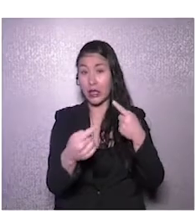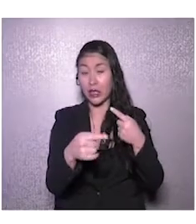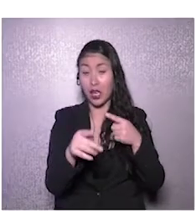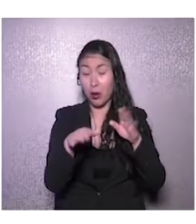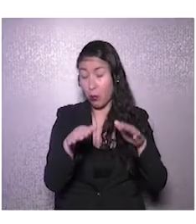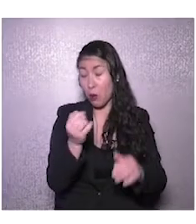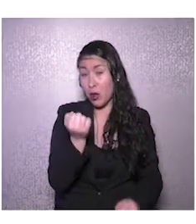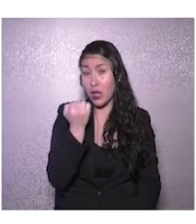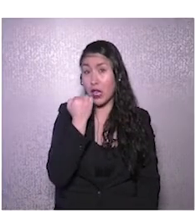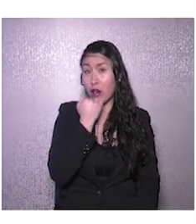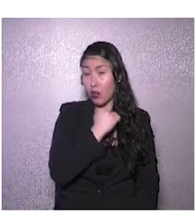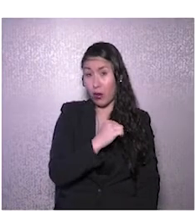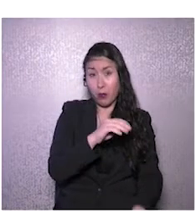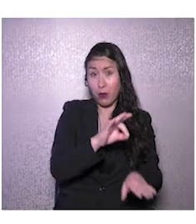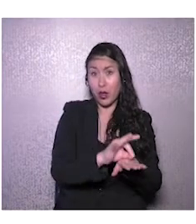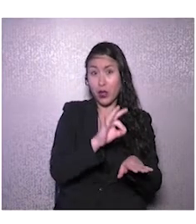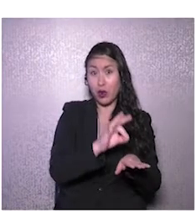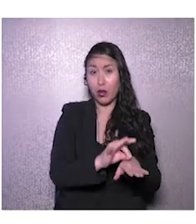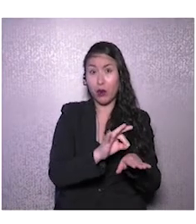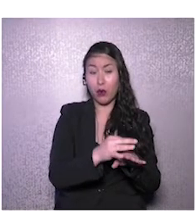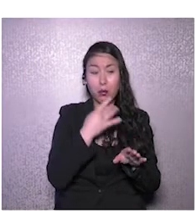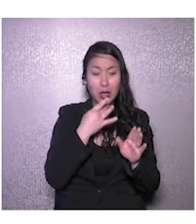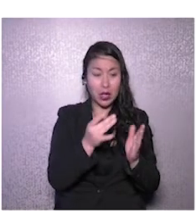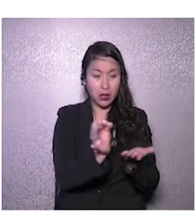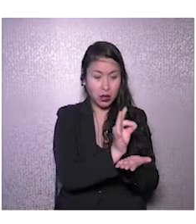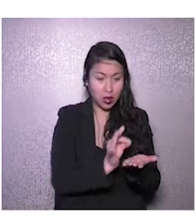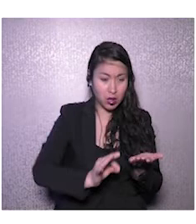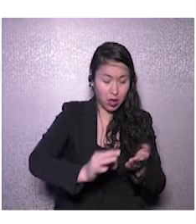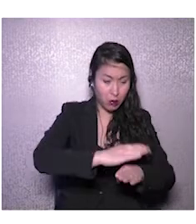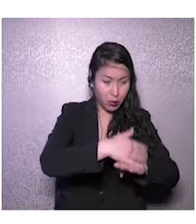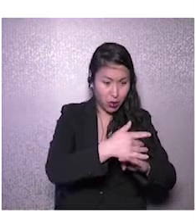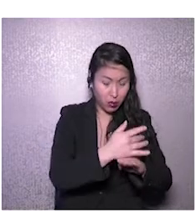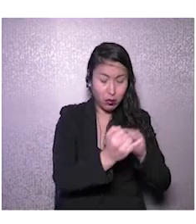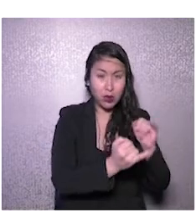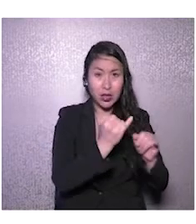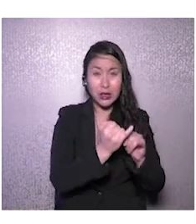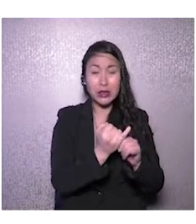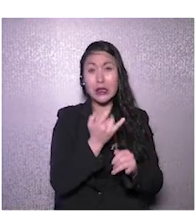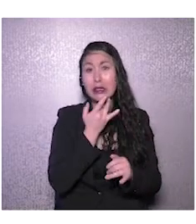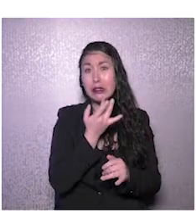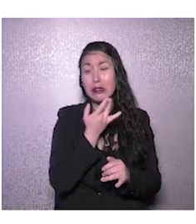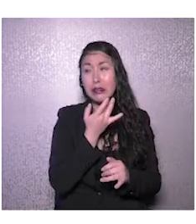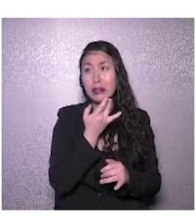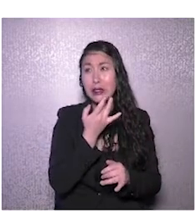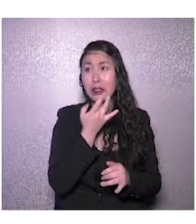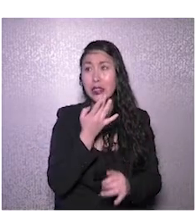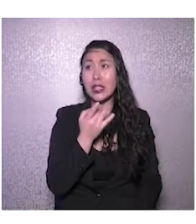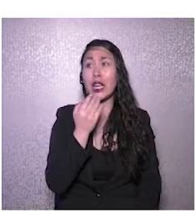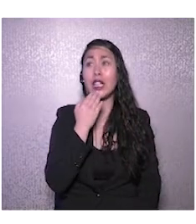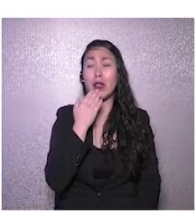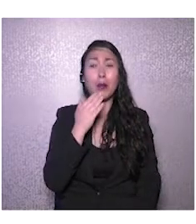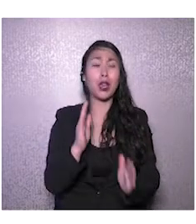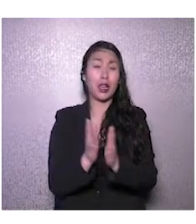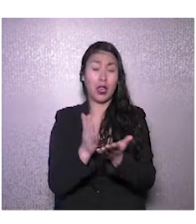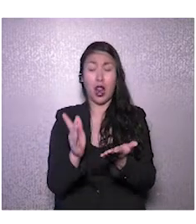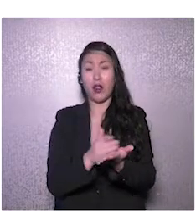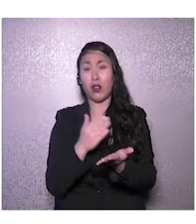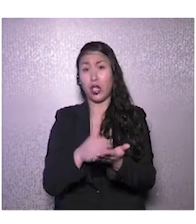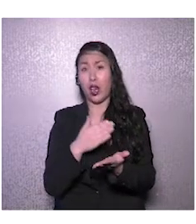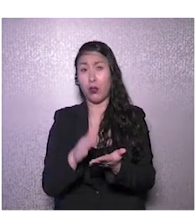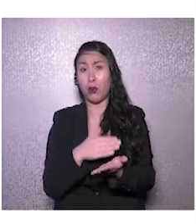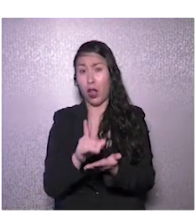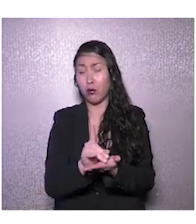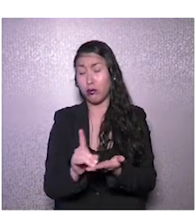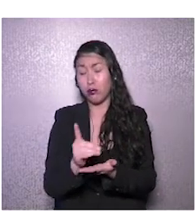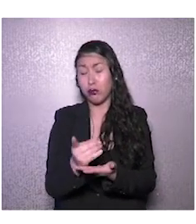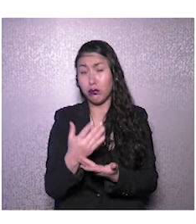errores médicos debido a pobres diseños y pobre implementación de registros clínicos electrónicos. Eso está en la prensa e incluso en la literatura biomédica. Hay un ejemplo